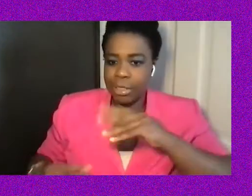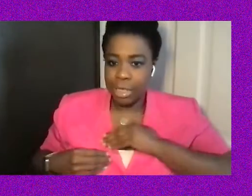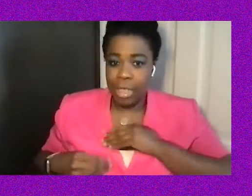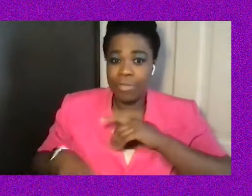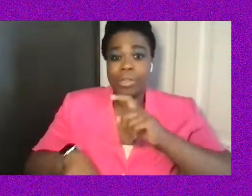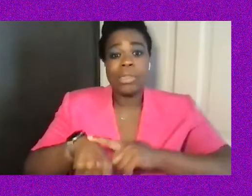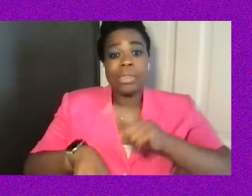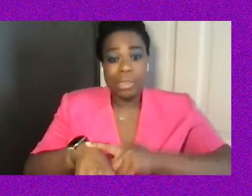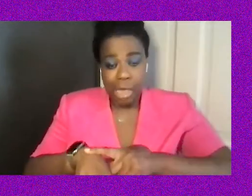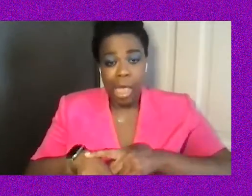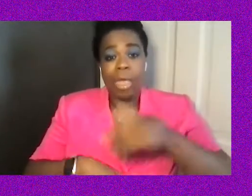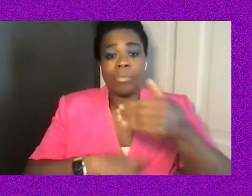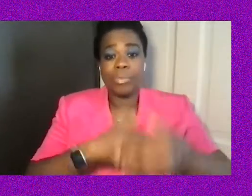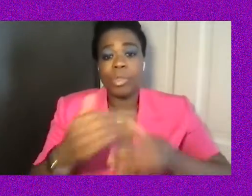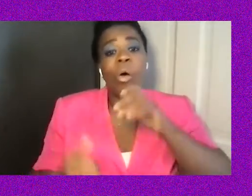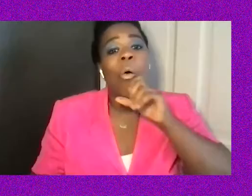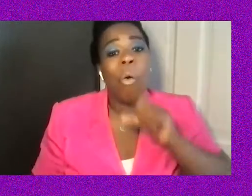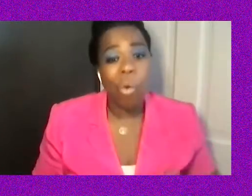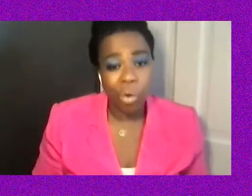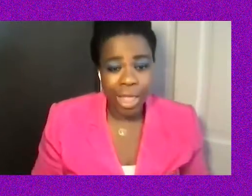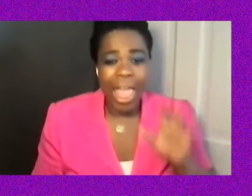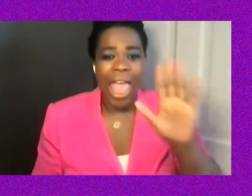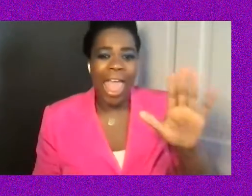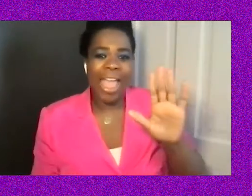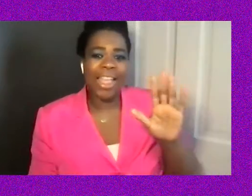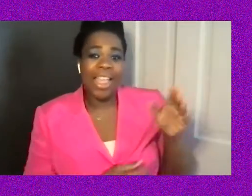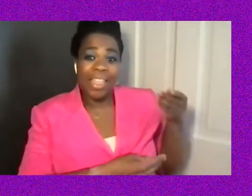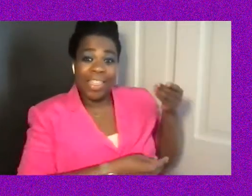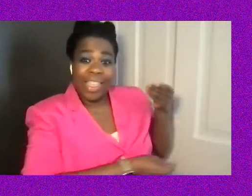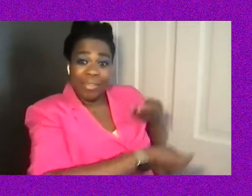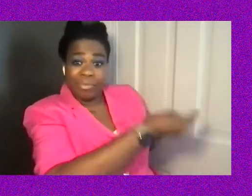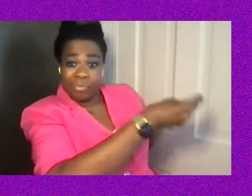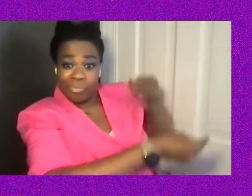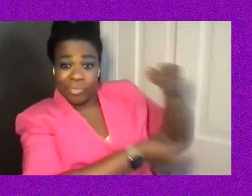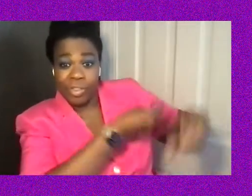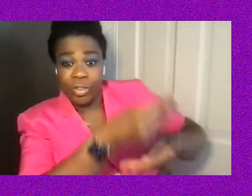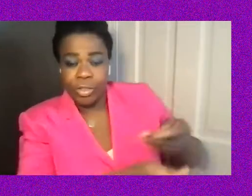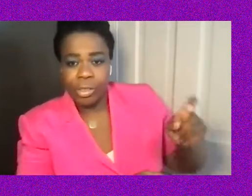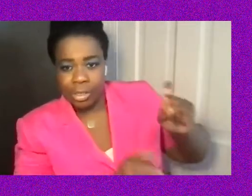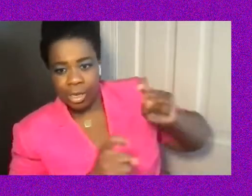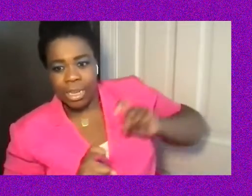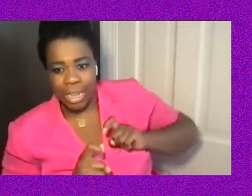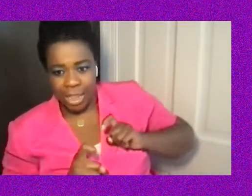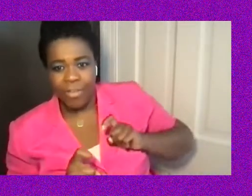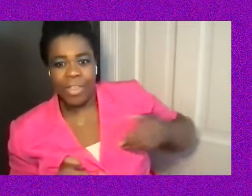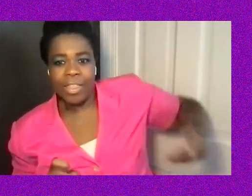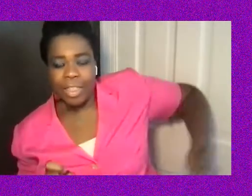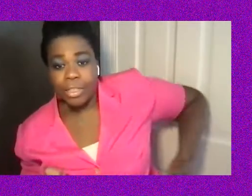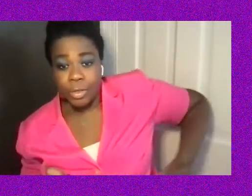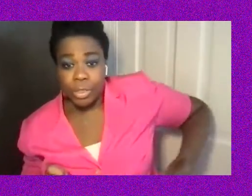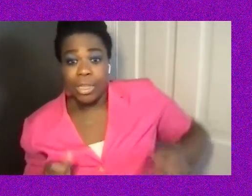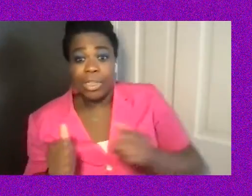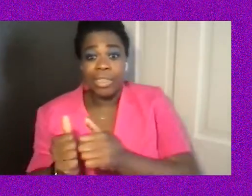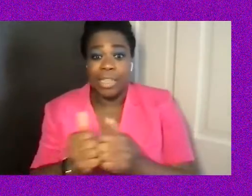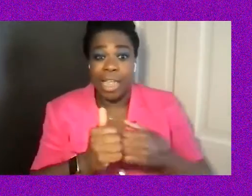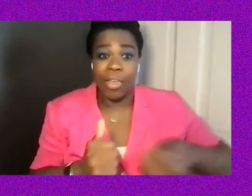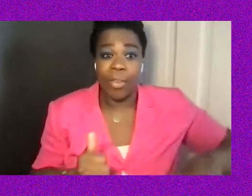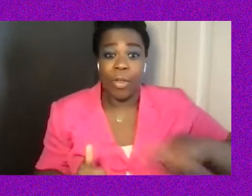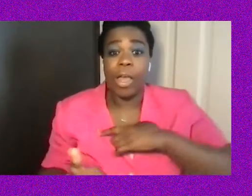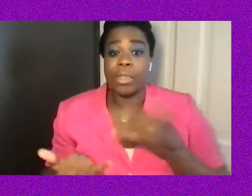construimos según los cimientos de sabiduría que los antepasados nos han pasado juntos.